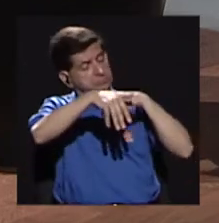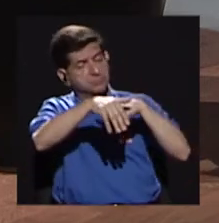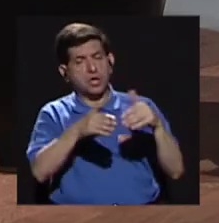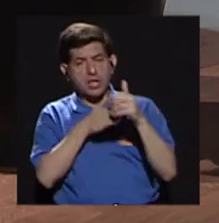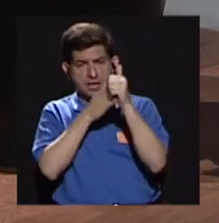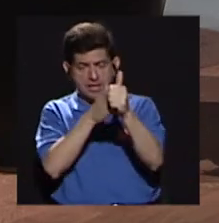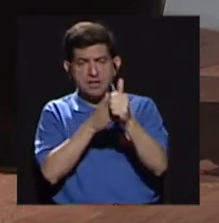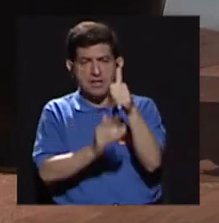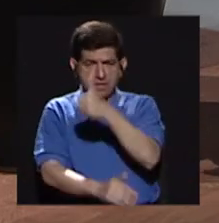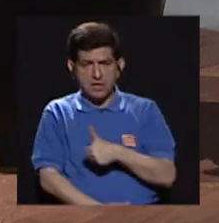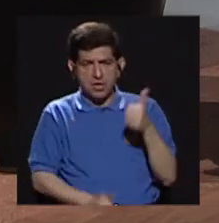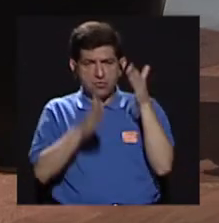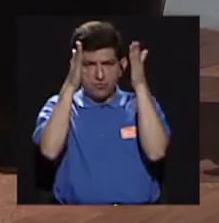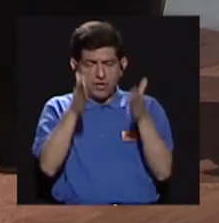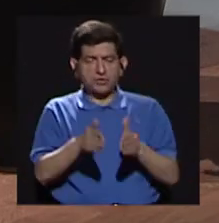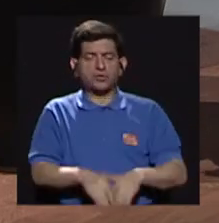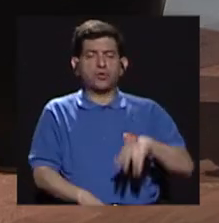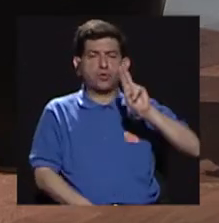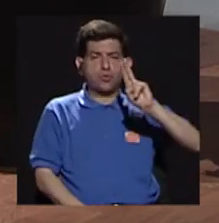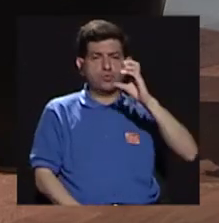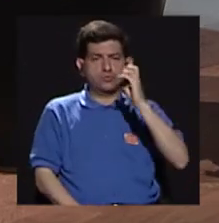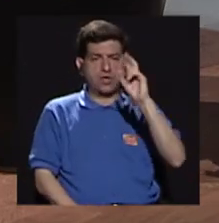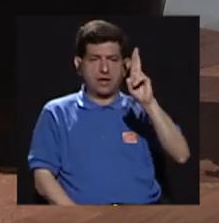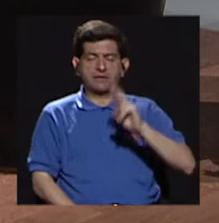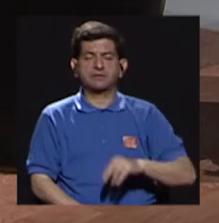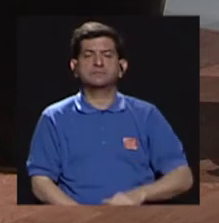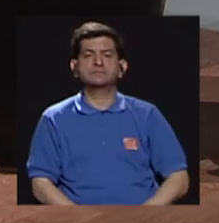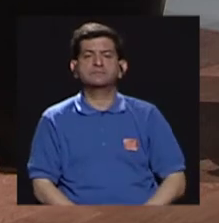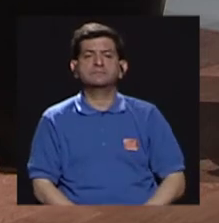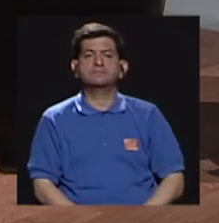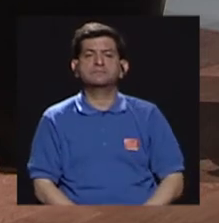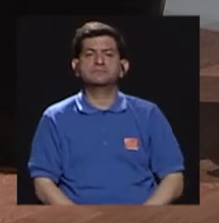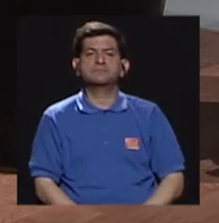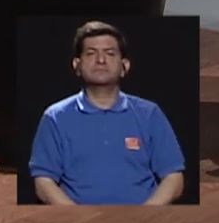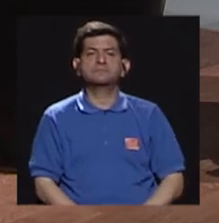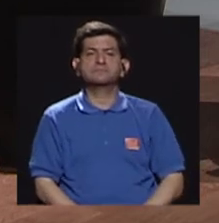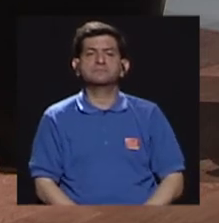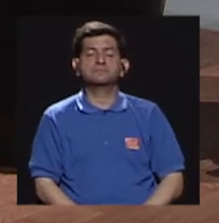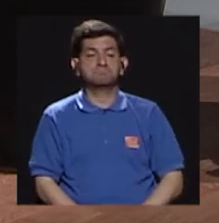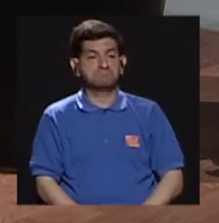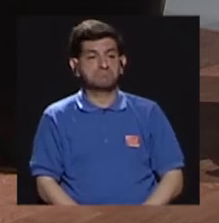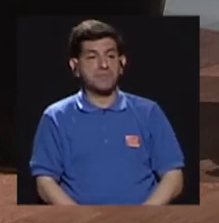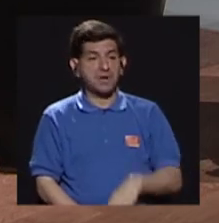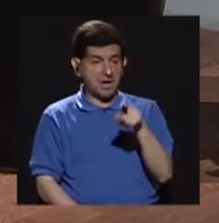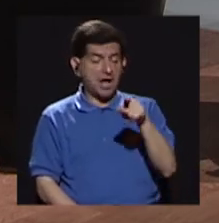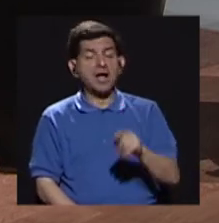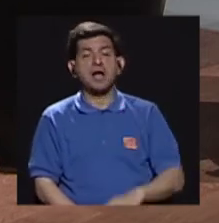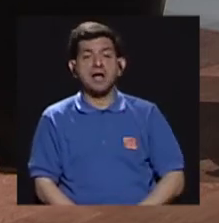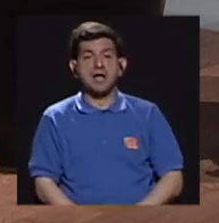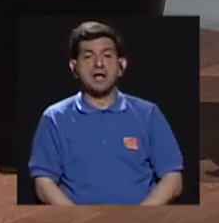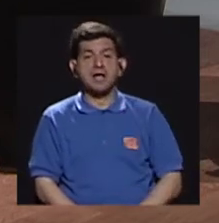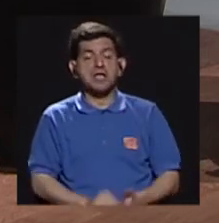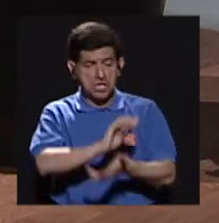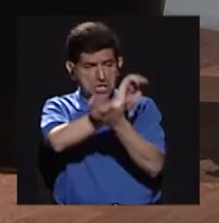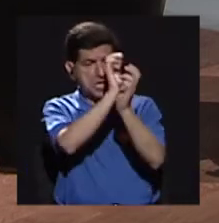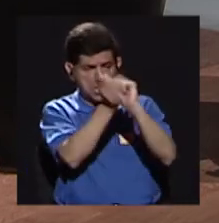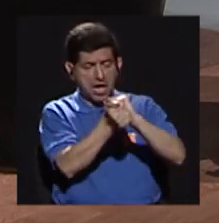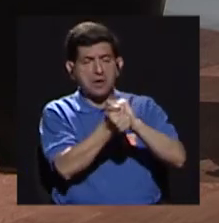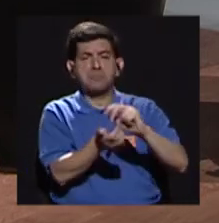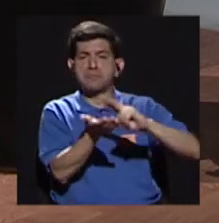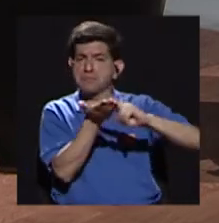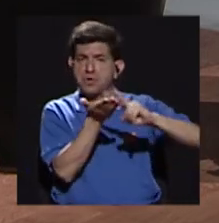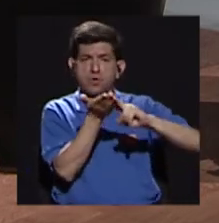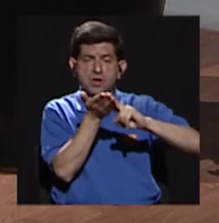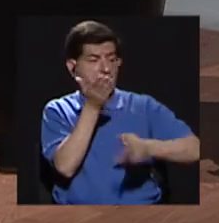por el rector de la universidad de costa rica y bueno y se produjo el cambio liberación